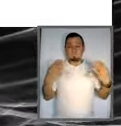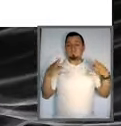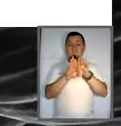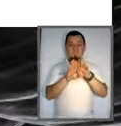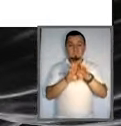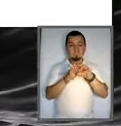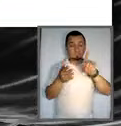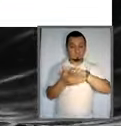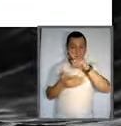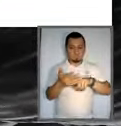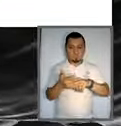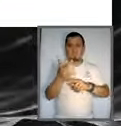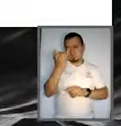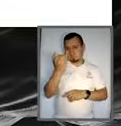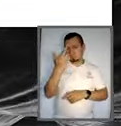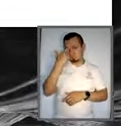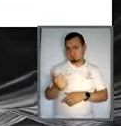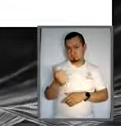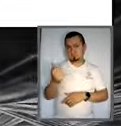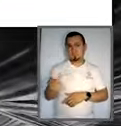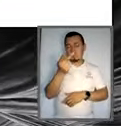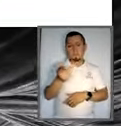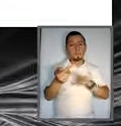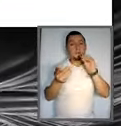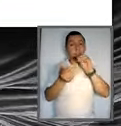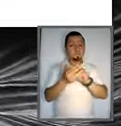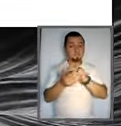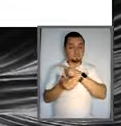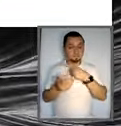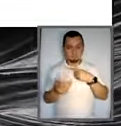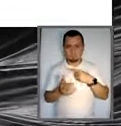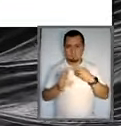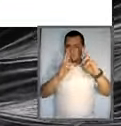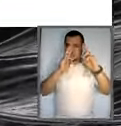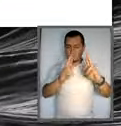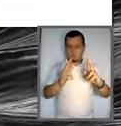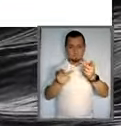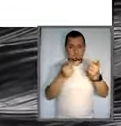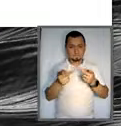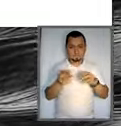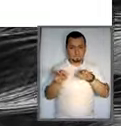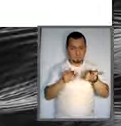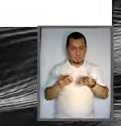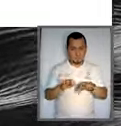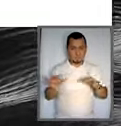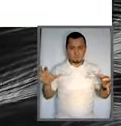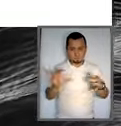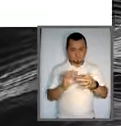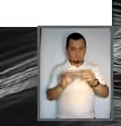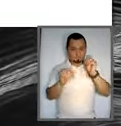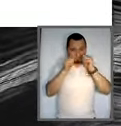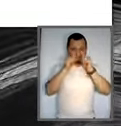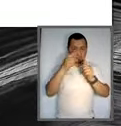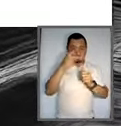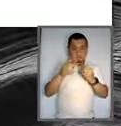calendario escolar, porque tiene mucha razón quien hace la pregunta. Hay un calendario escolar que debe de respetarse. Estamos todavía trabajándolo aquí en la mesa, particularmente